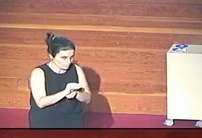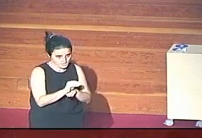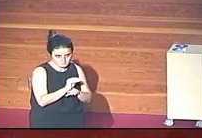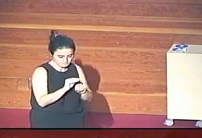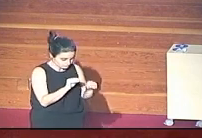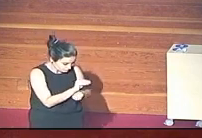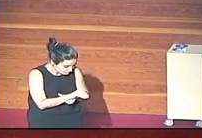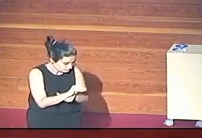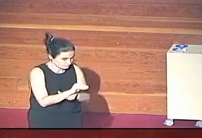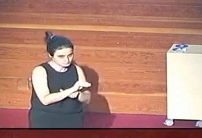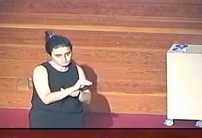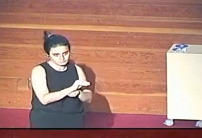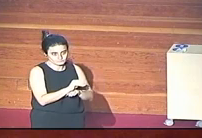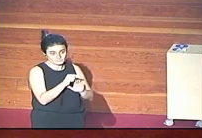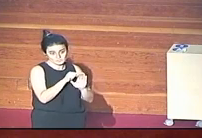condiciones